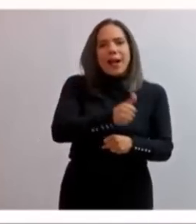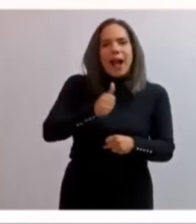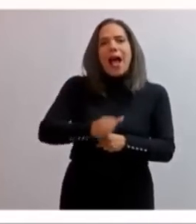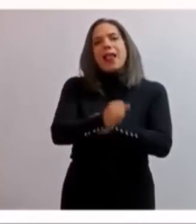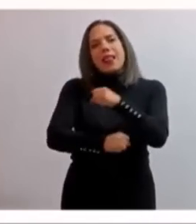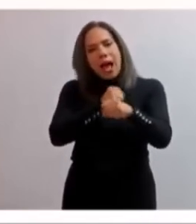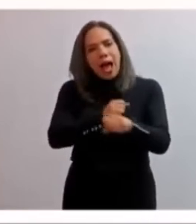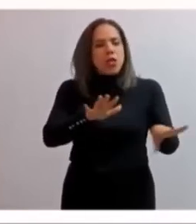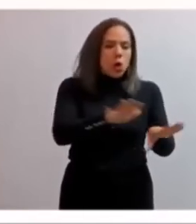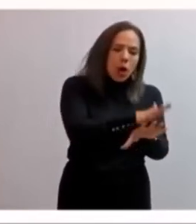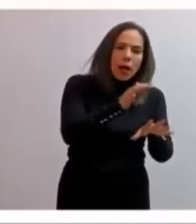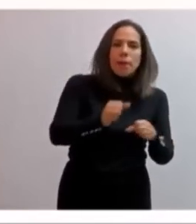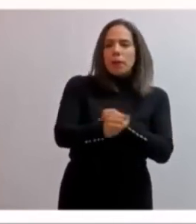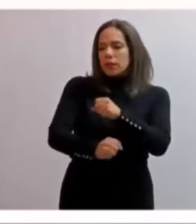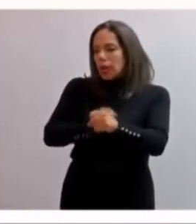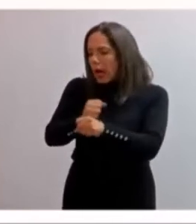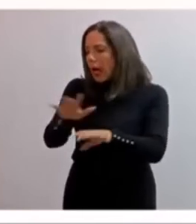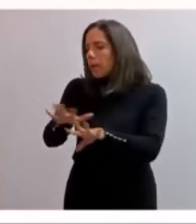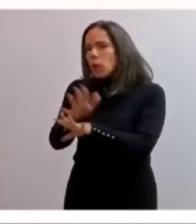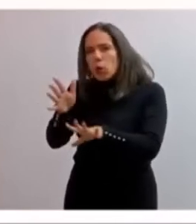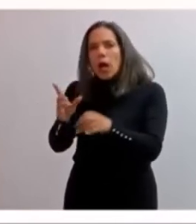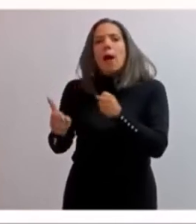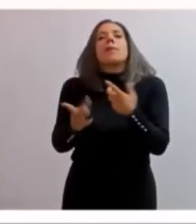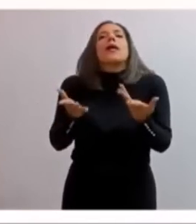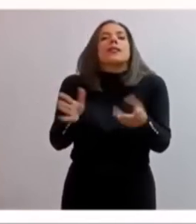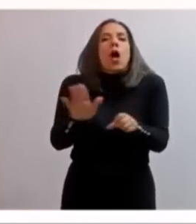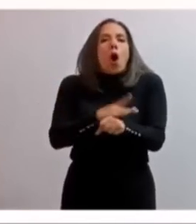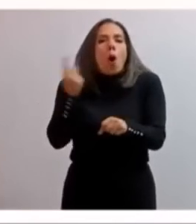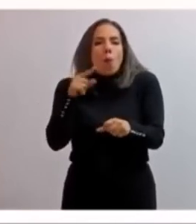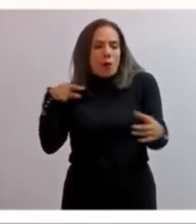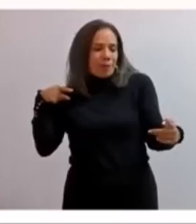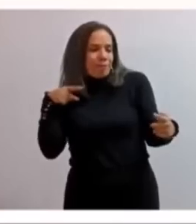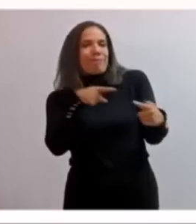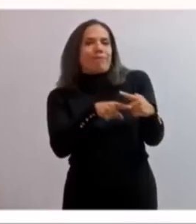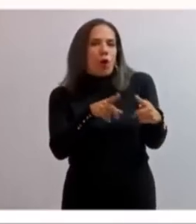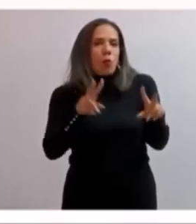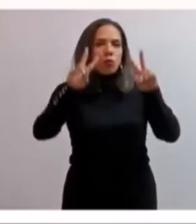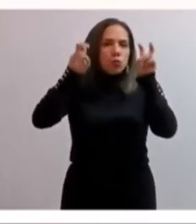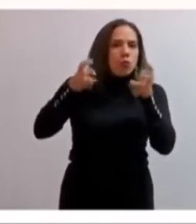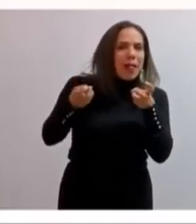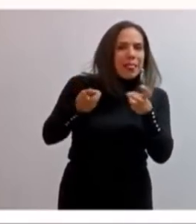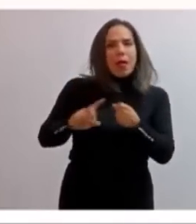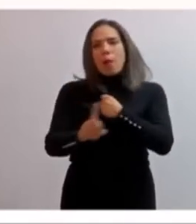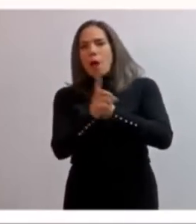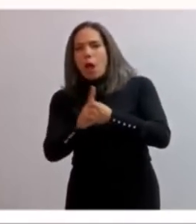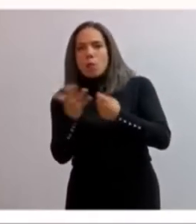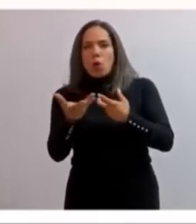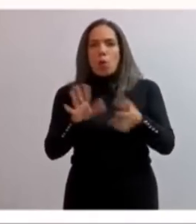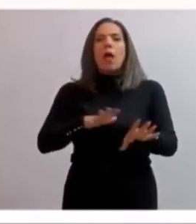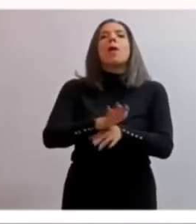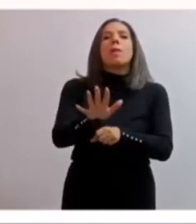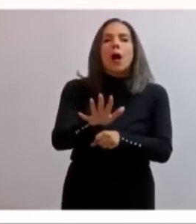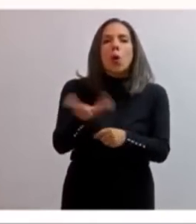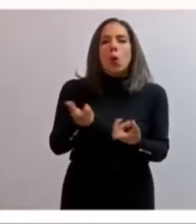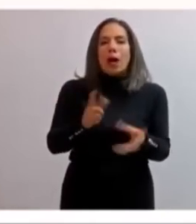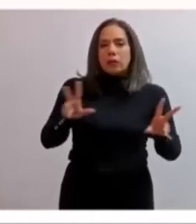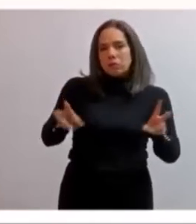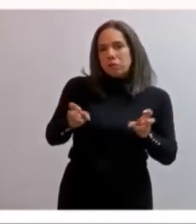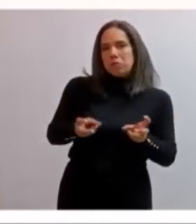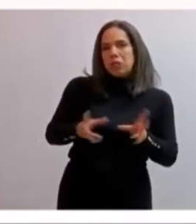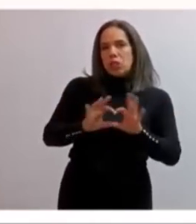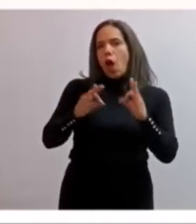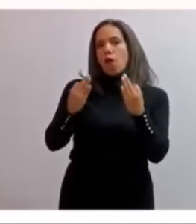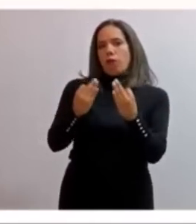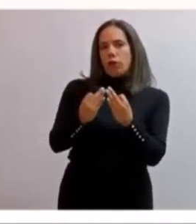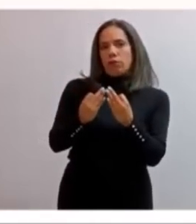a partir de qué problema estructuramos el trabajo del Consejo Técnico Escolar de acuerdo a los programas sintéticos.